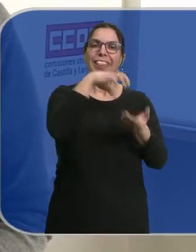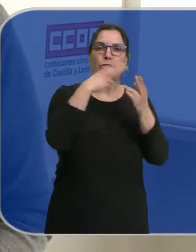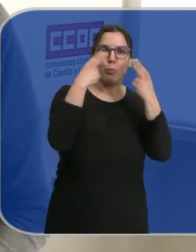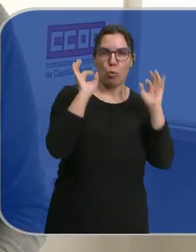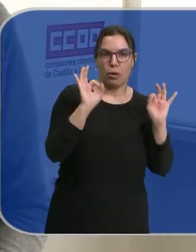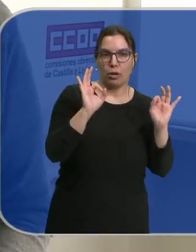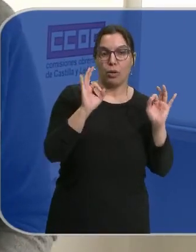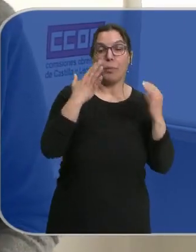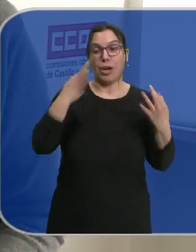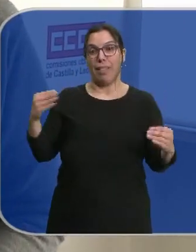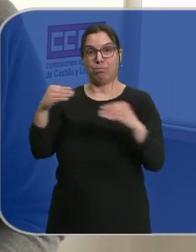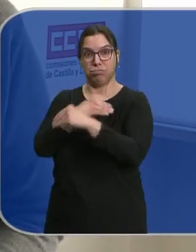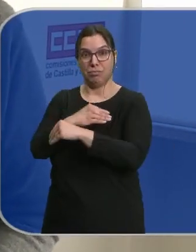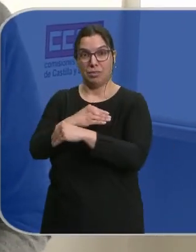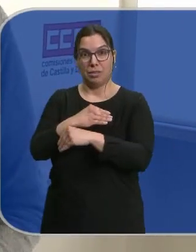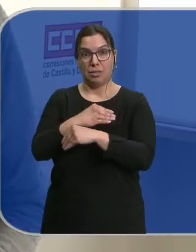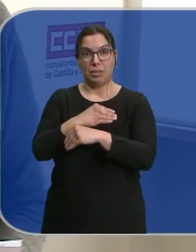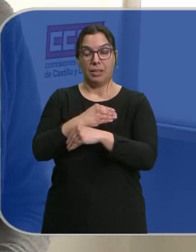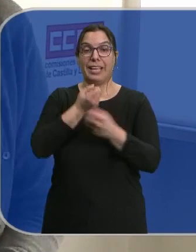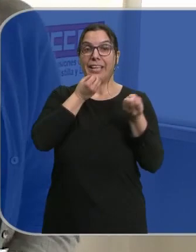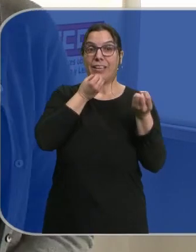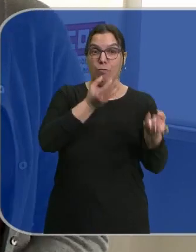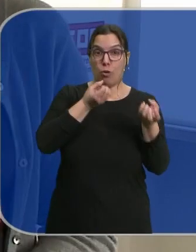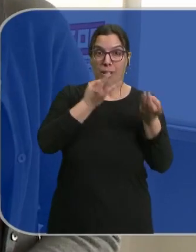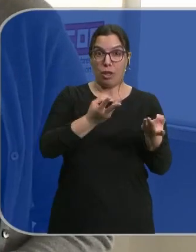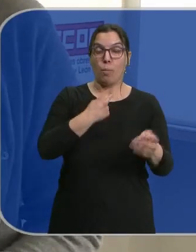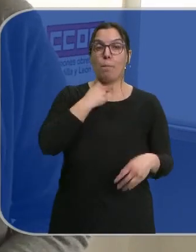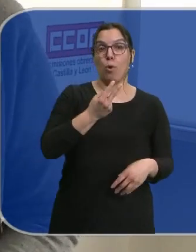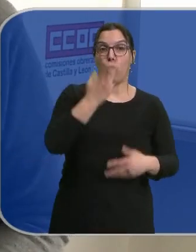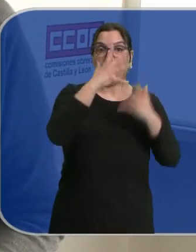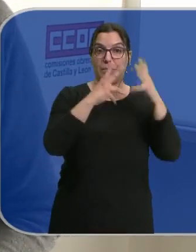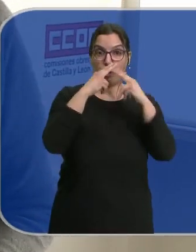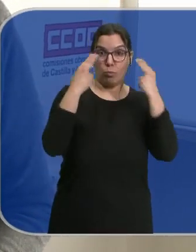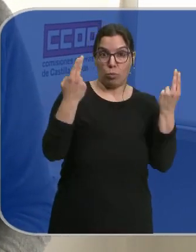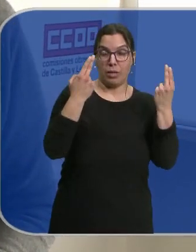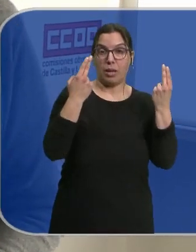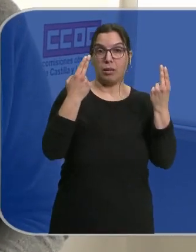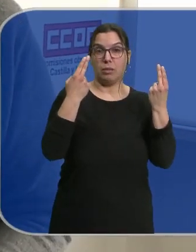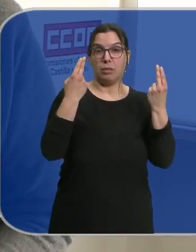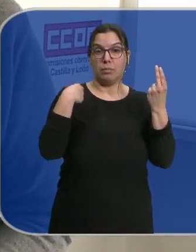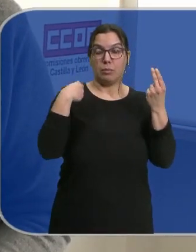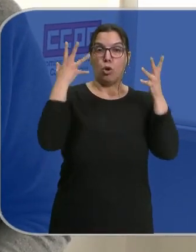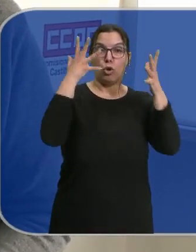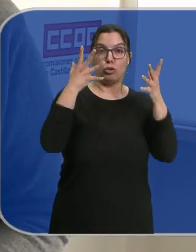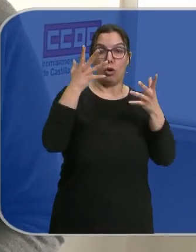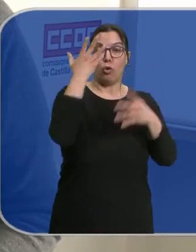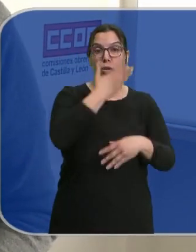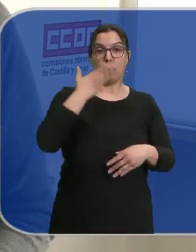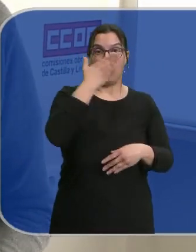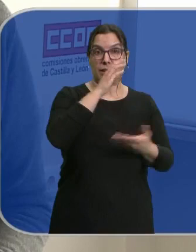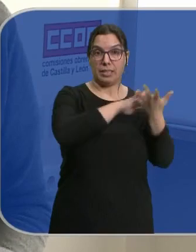público. Existe una contradicción entre la información que ha dado la Administración en el seno del Consejo Escolar de Castilla y